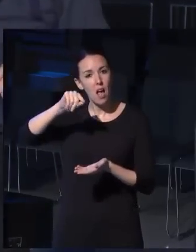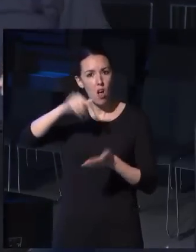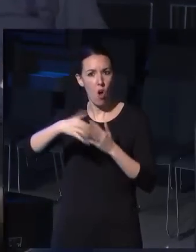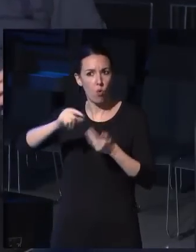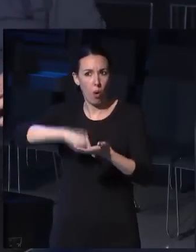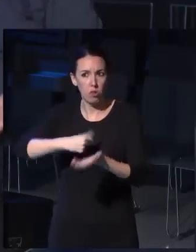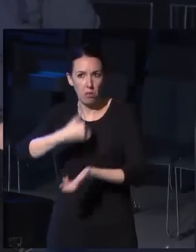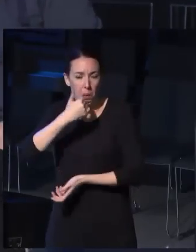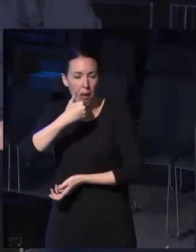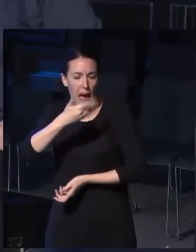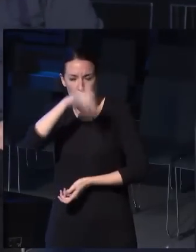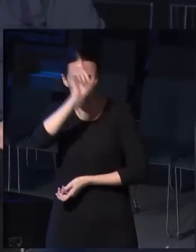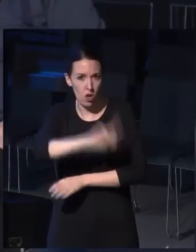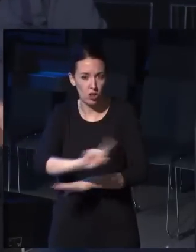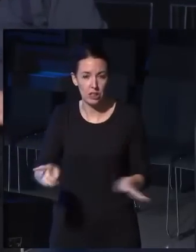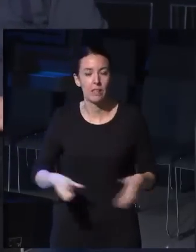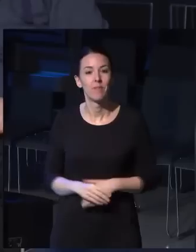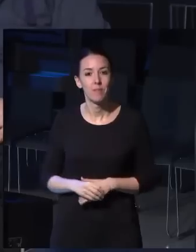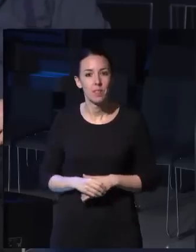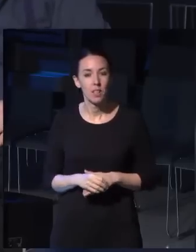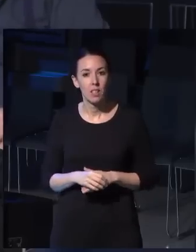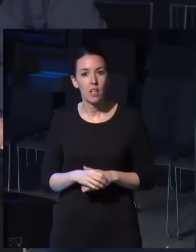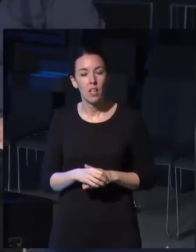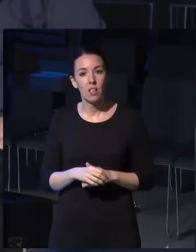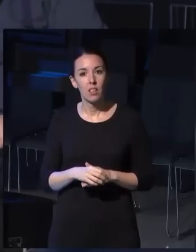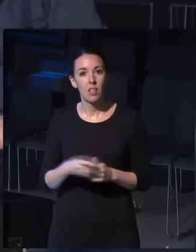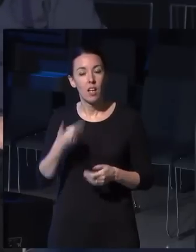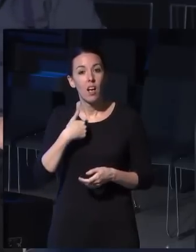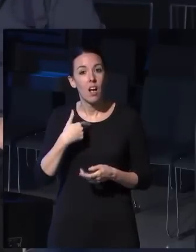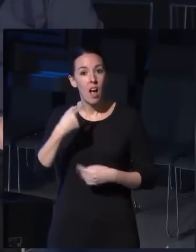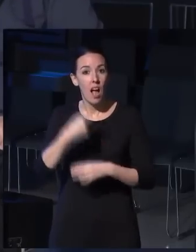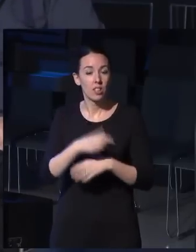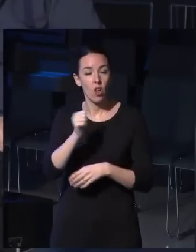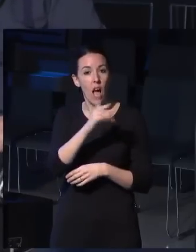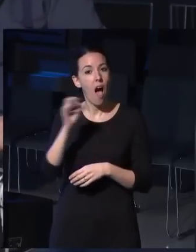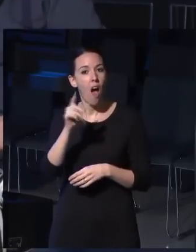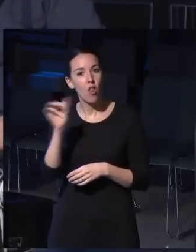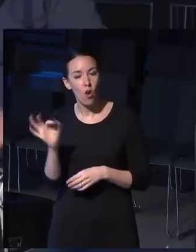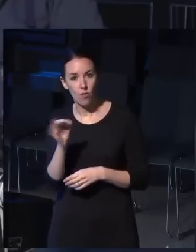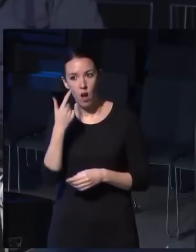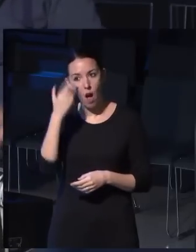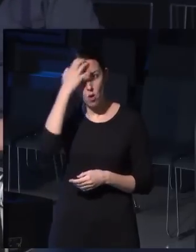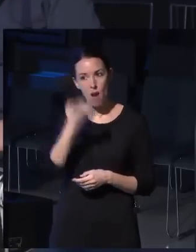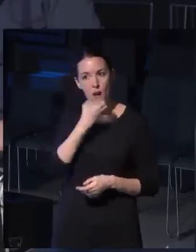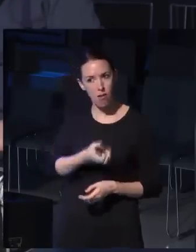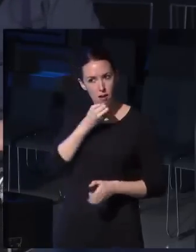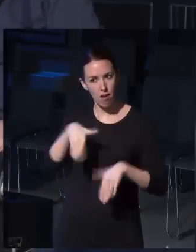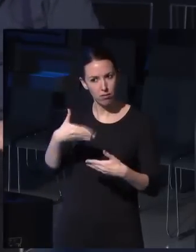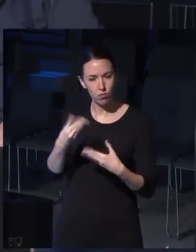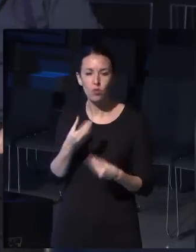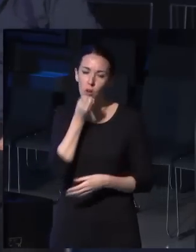sé qué. Claro. Es que estoy sponsorizado por Adolfo Domínguez. Ya veo que los Reyes se han portado, ¿eh? Bastante